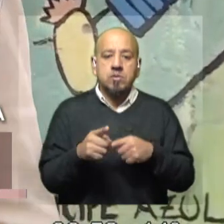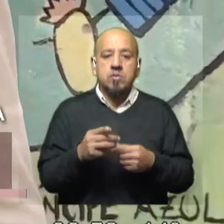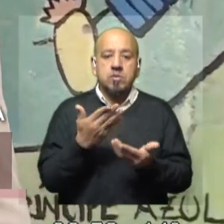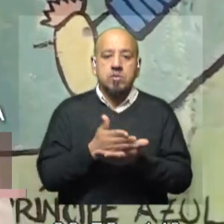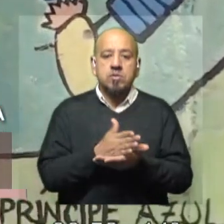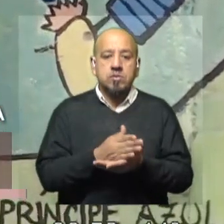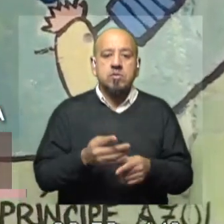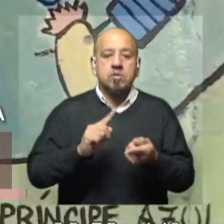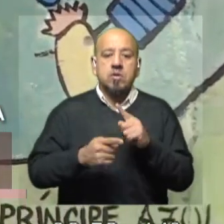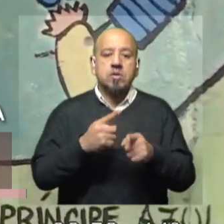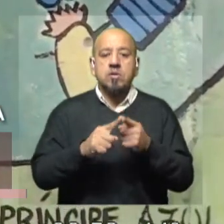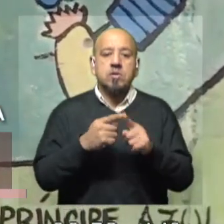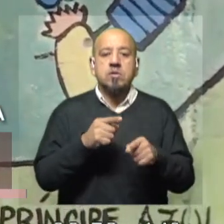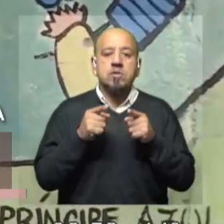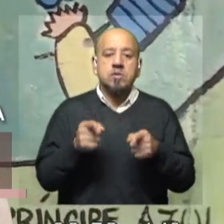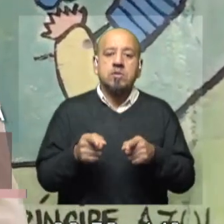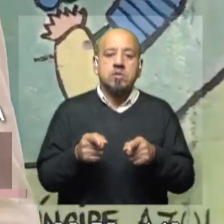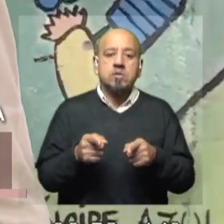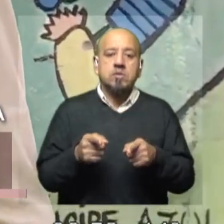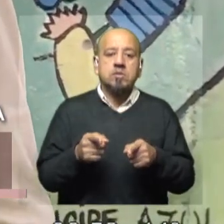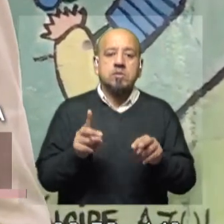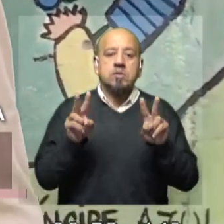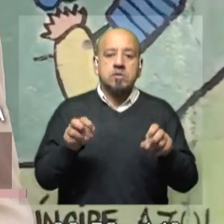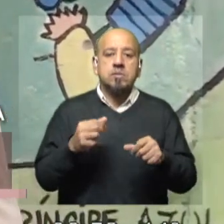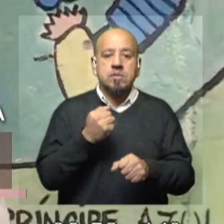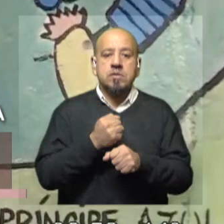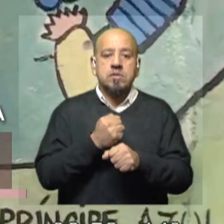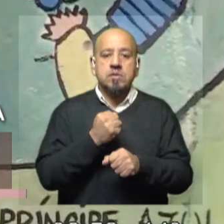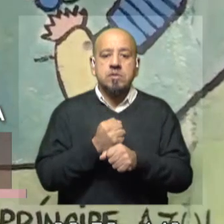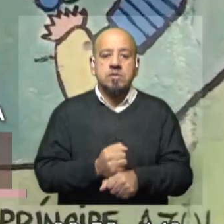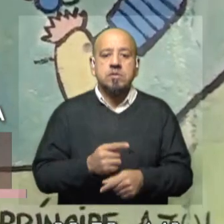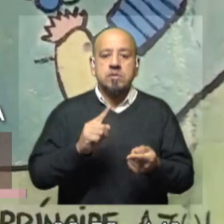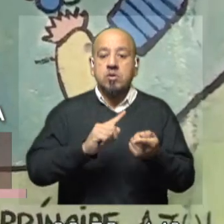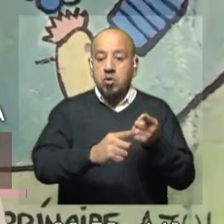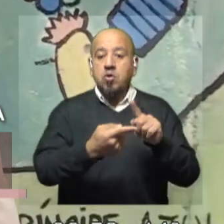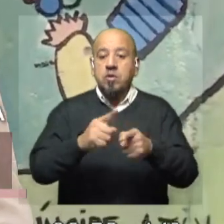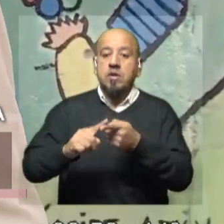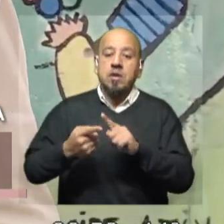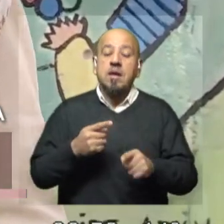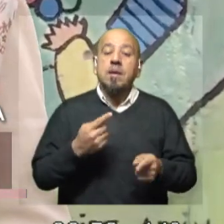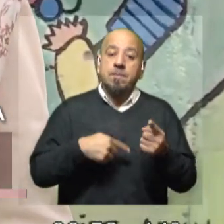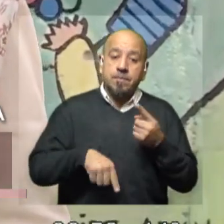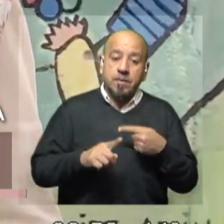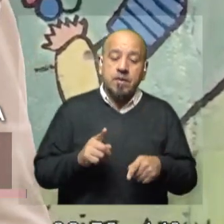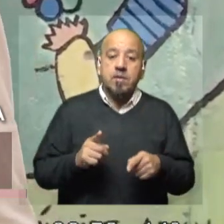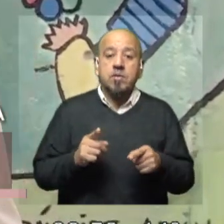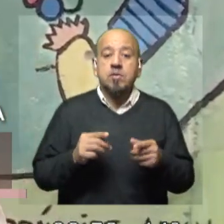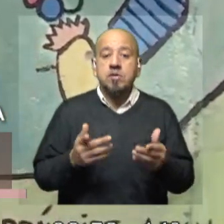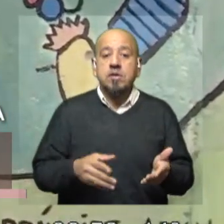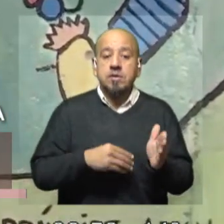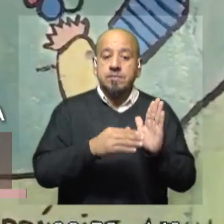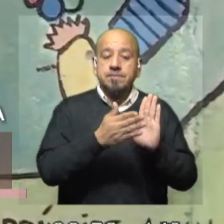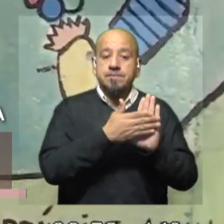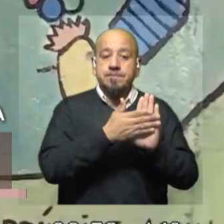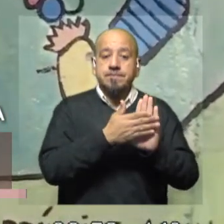articulación y coordinación. Ese es decir, el tema de trabajar en forma coordinada, pero que en sí la currícula